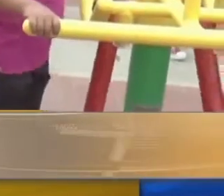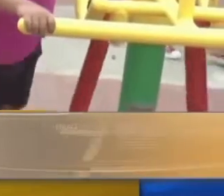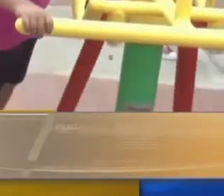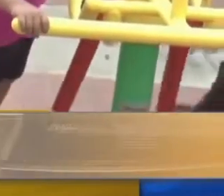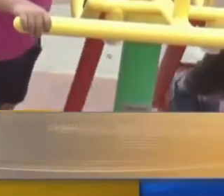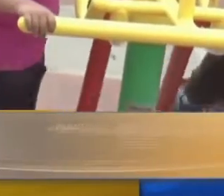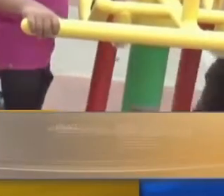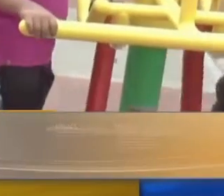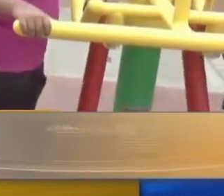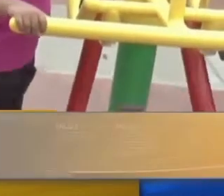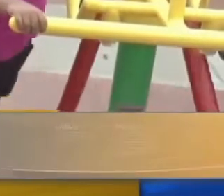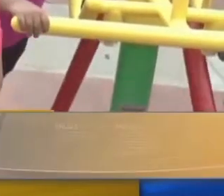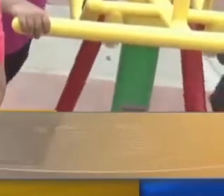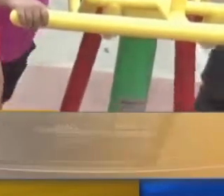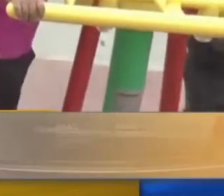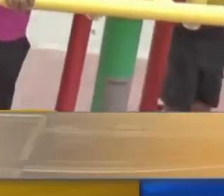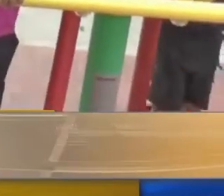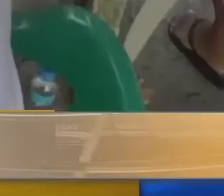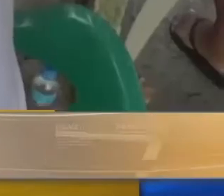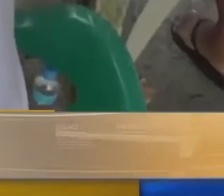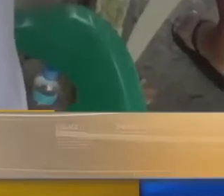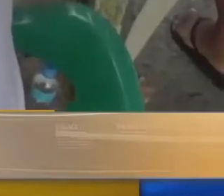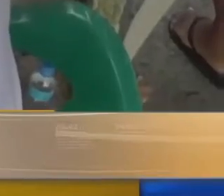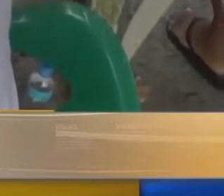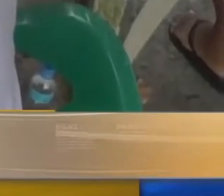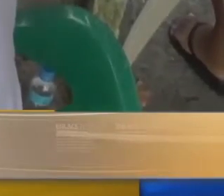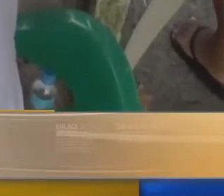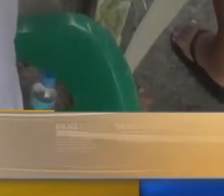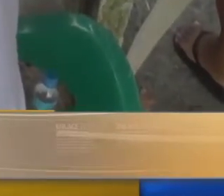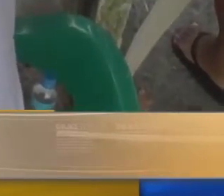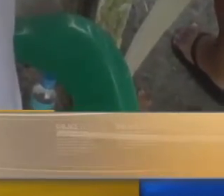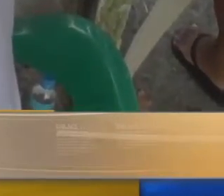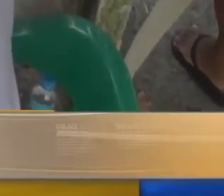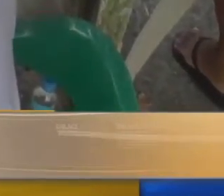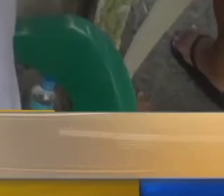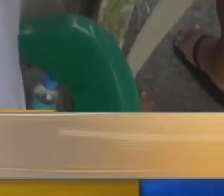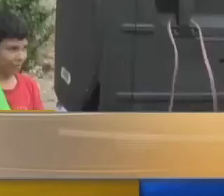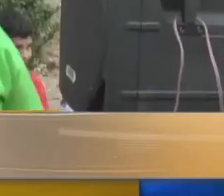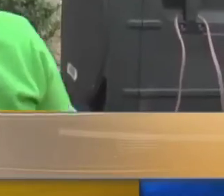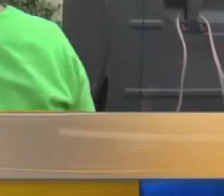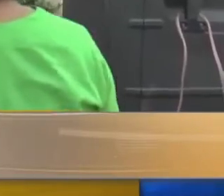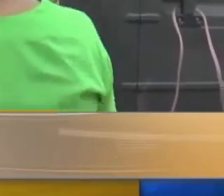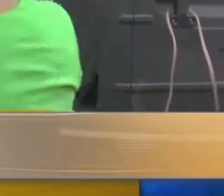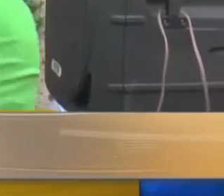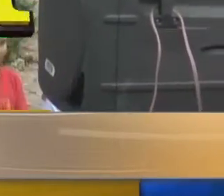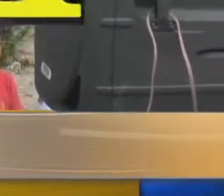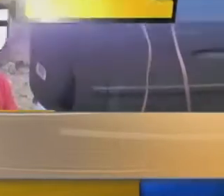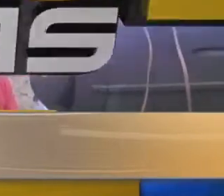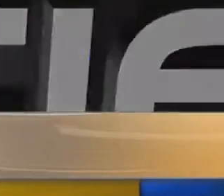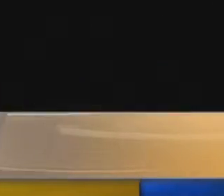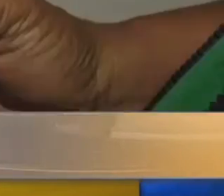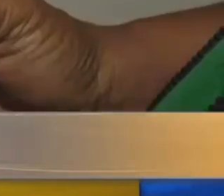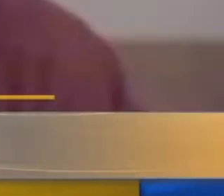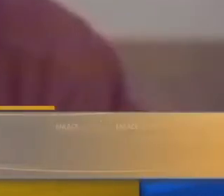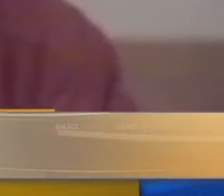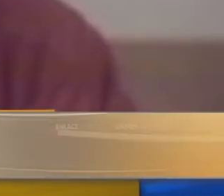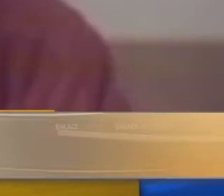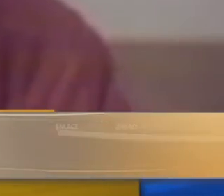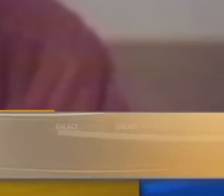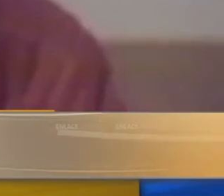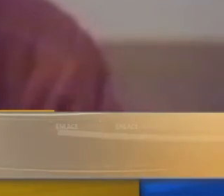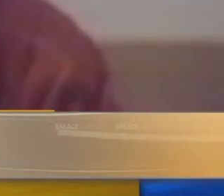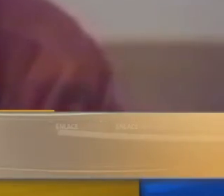Damas voluntarios del Hospital Regional del Magdalena Medio adelantaron actividades de solidaridad con los pacientes de escasos recursos de este centro asistencial. Se cumple este